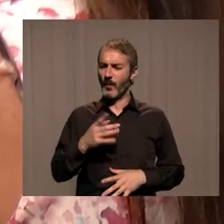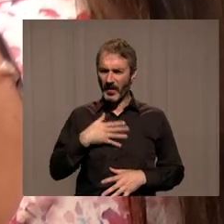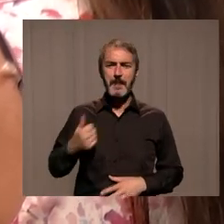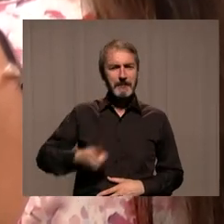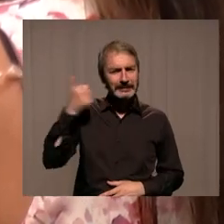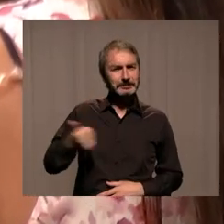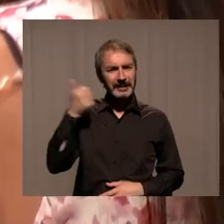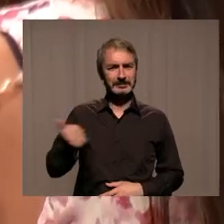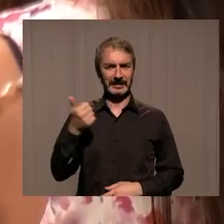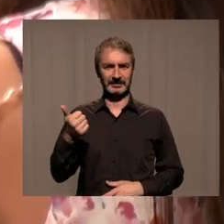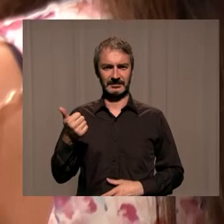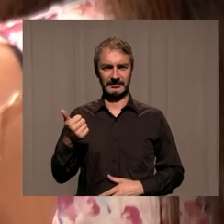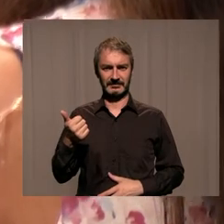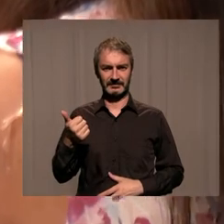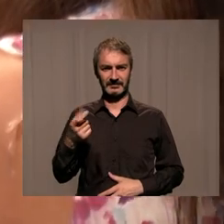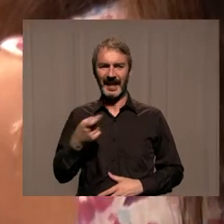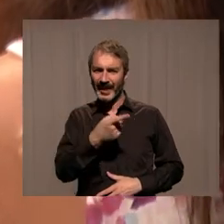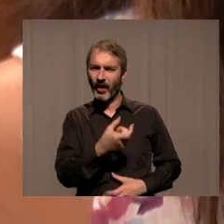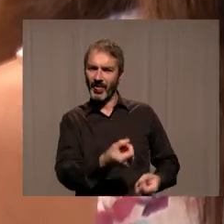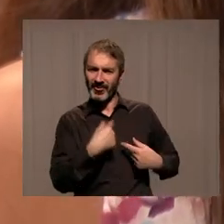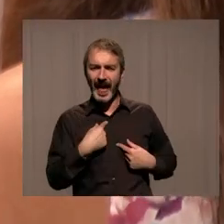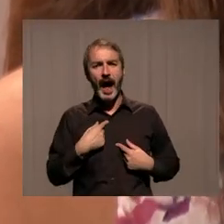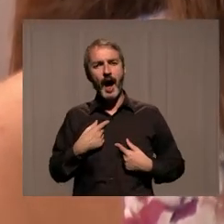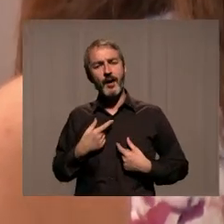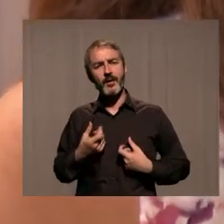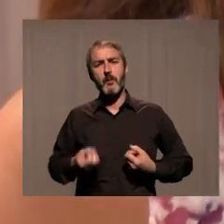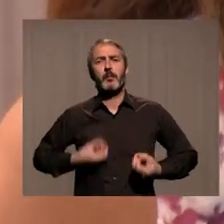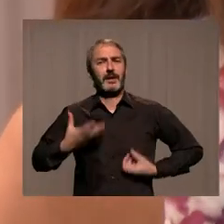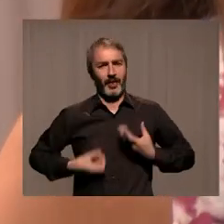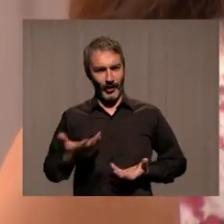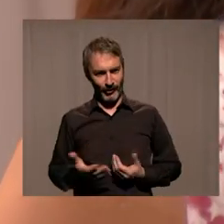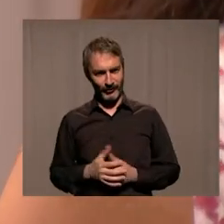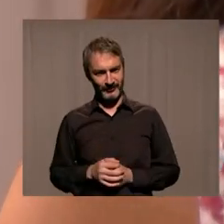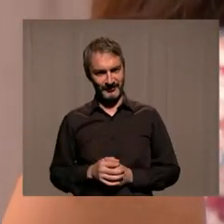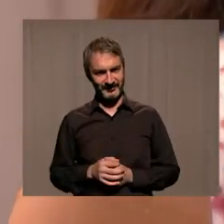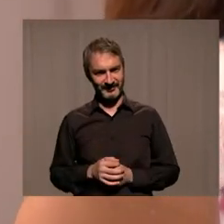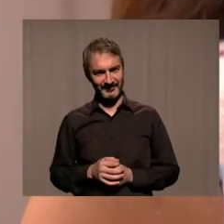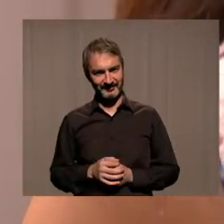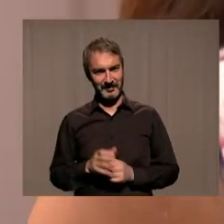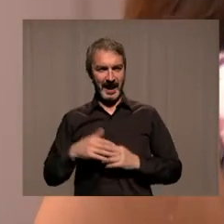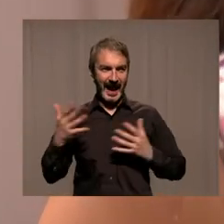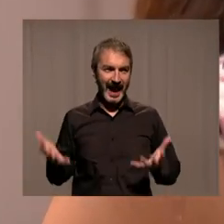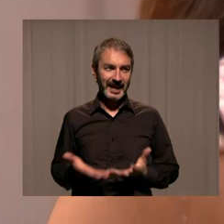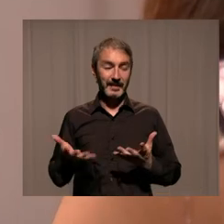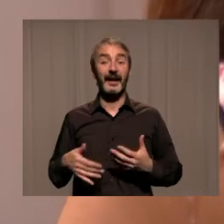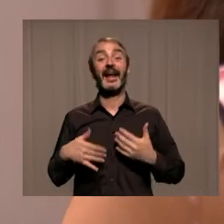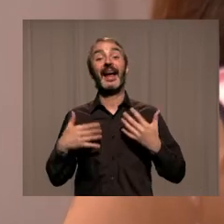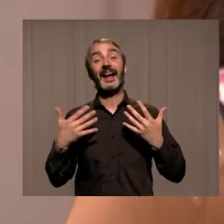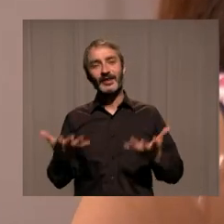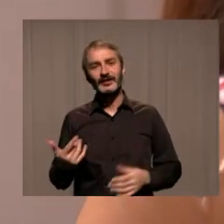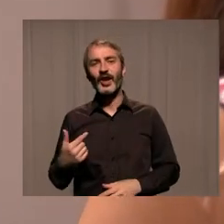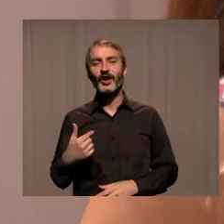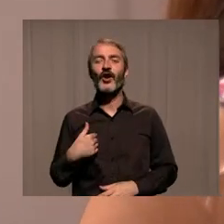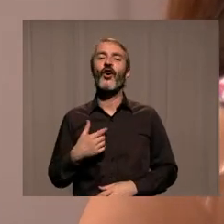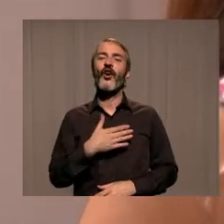potencial y ellos tienen que darme una motivación para... y animarme, entonces quiero dar